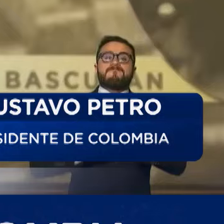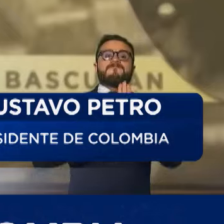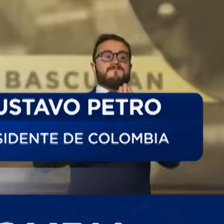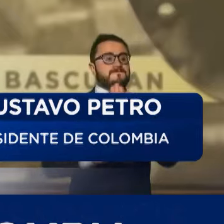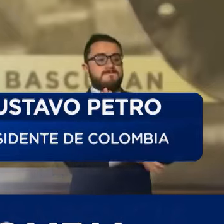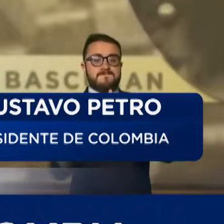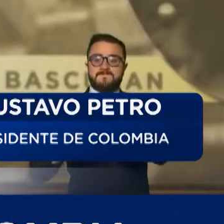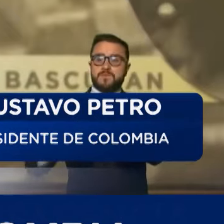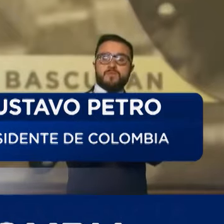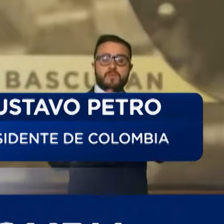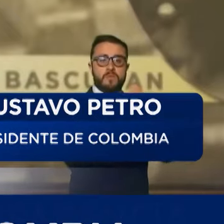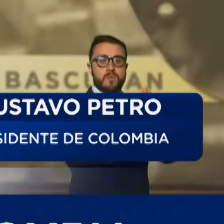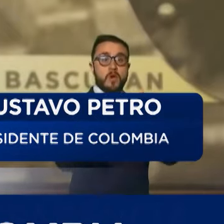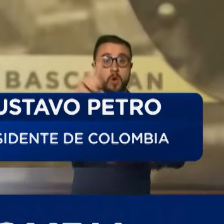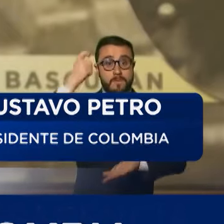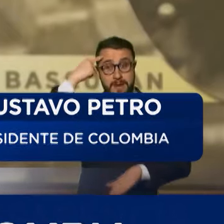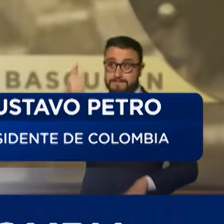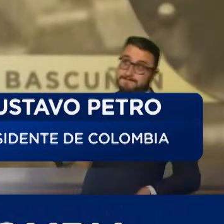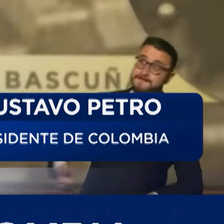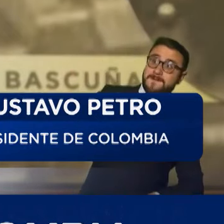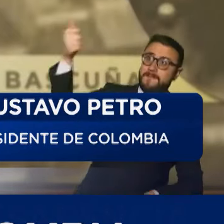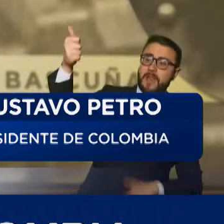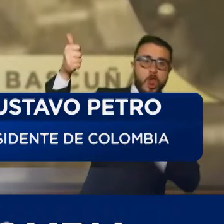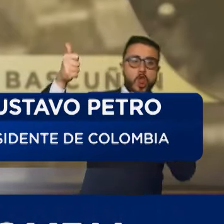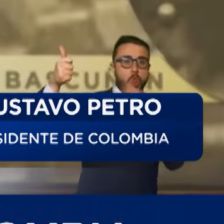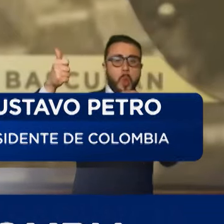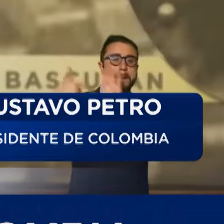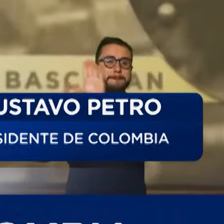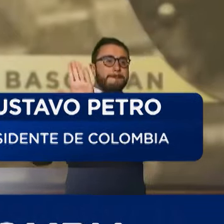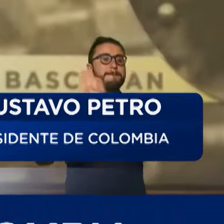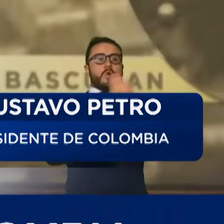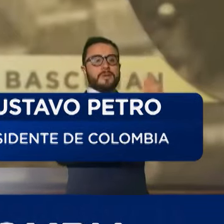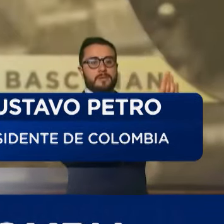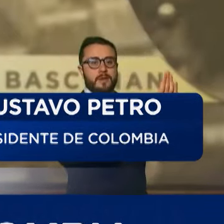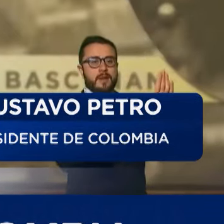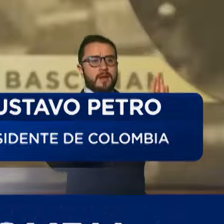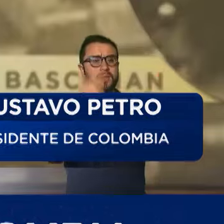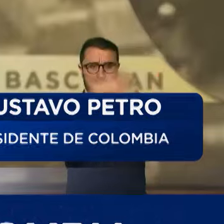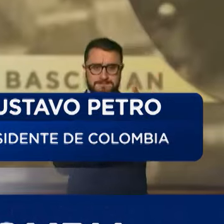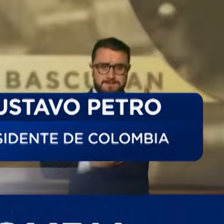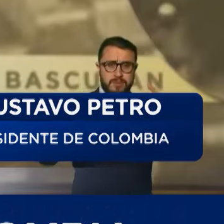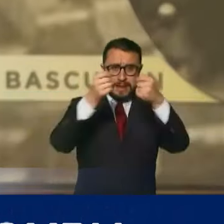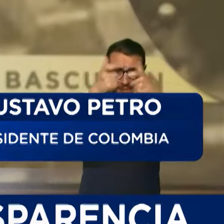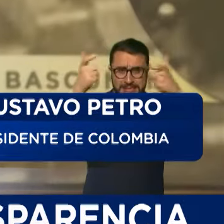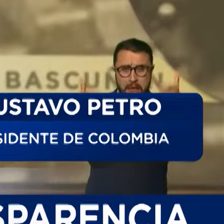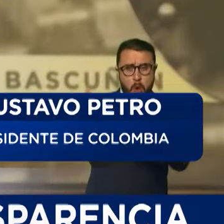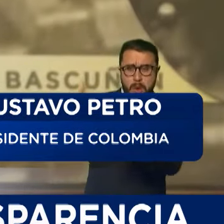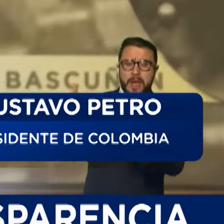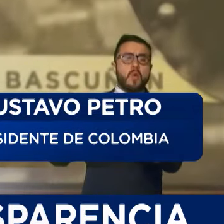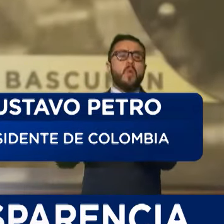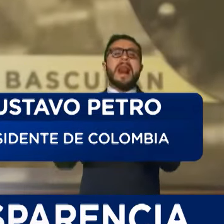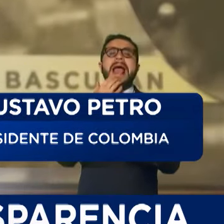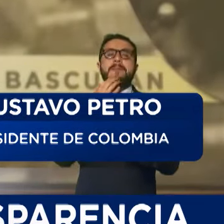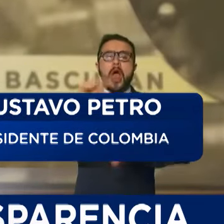Si el ejemplo no está arriba, no hay formas de que todos los rincones del Estado se limpien.